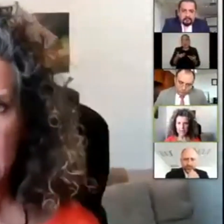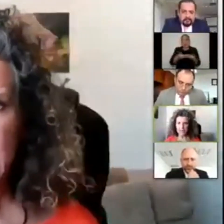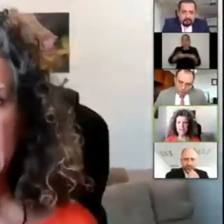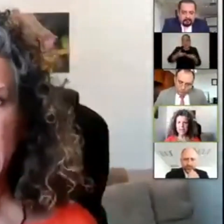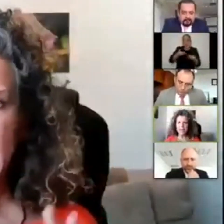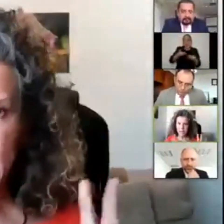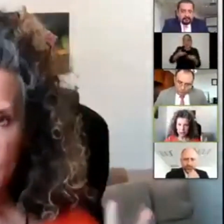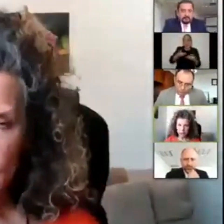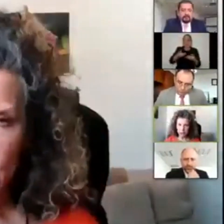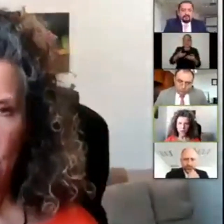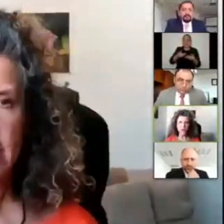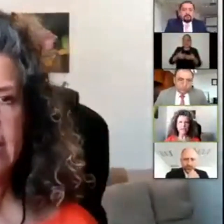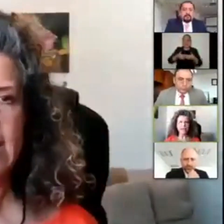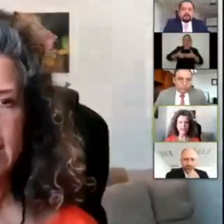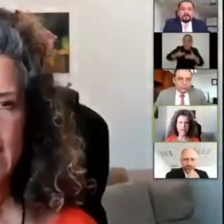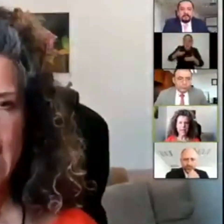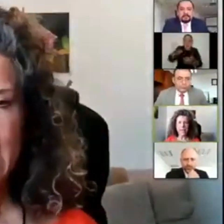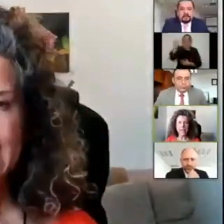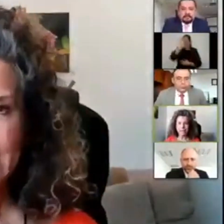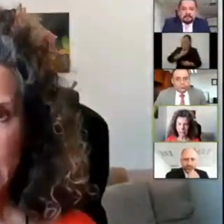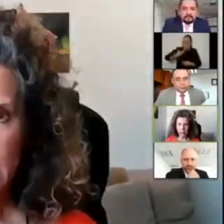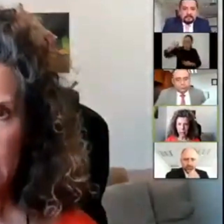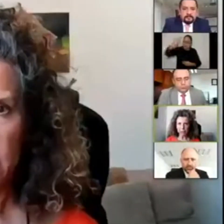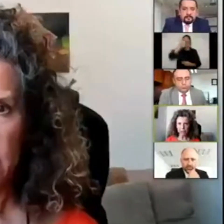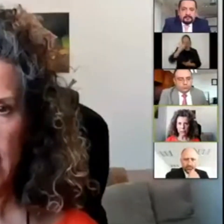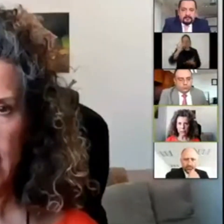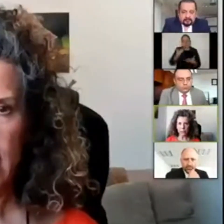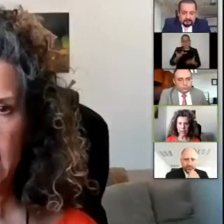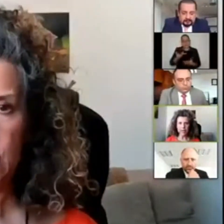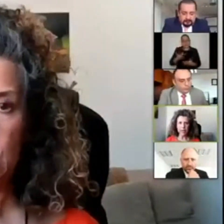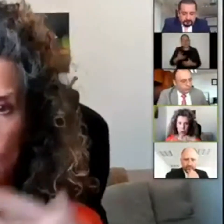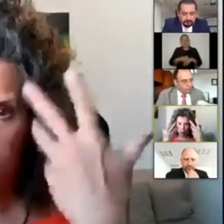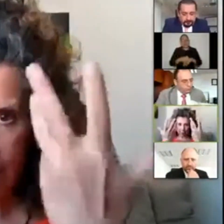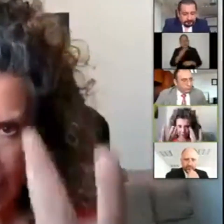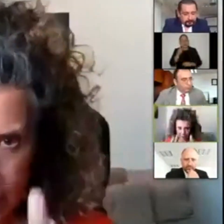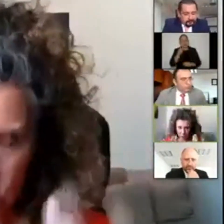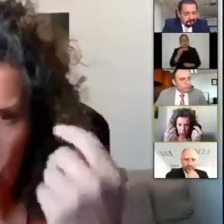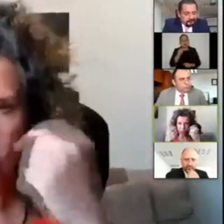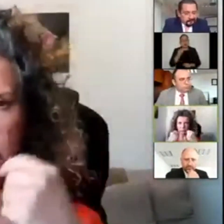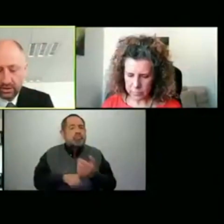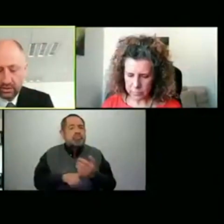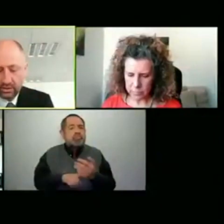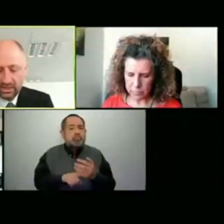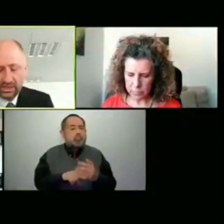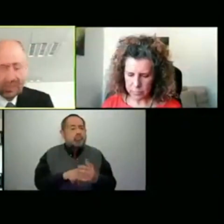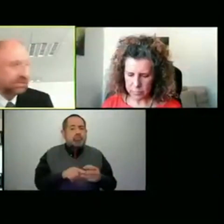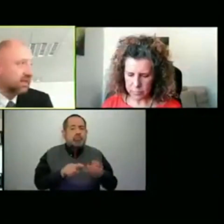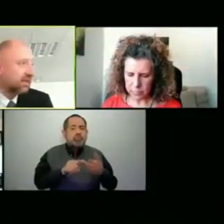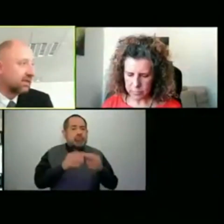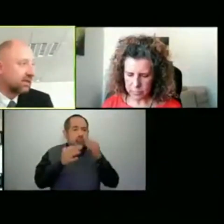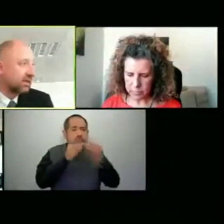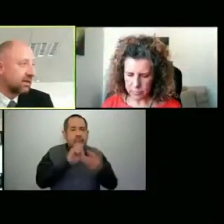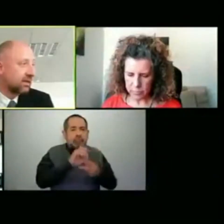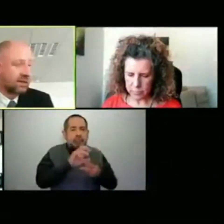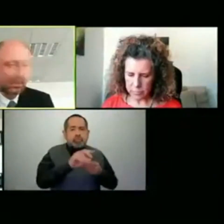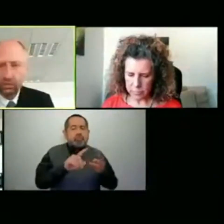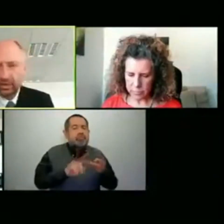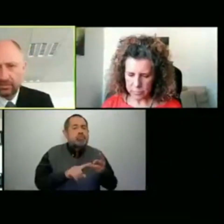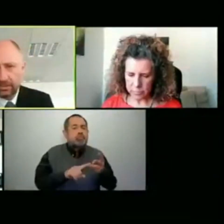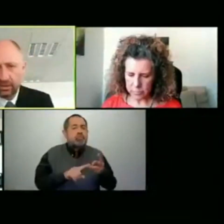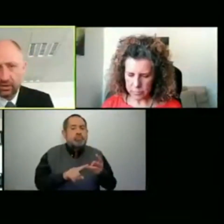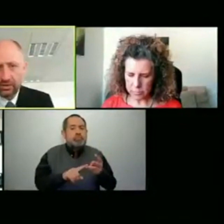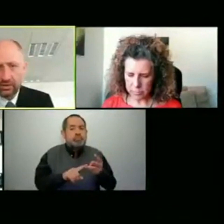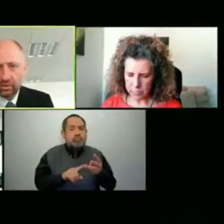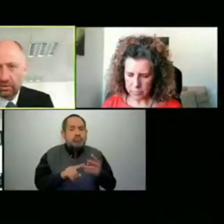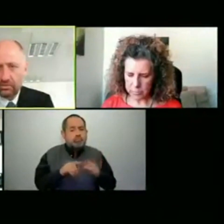actos anticipados de campaña, pues no se advierte alguna expresión explícita, unívoca e inequívoca de apoyo o rechazo, ni